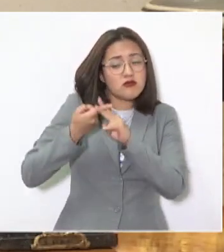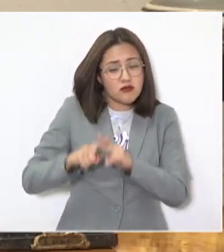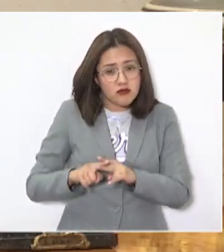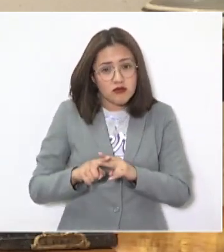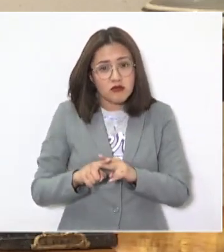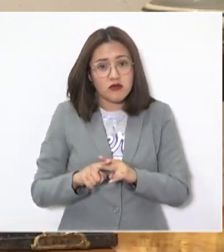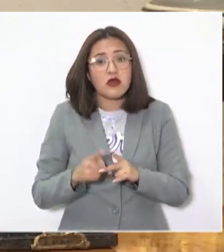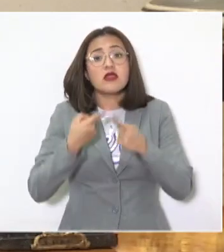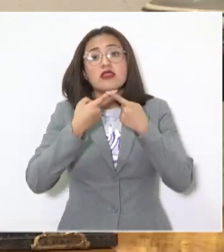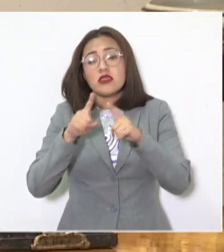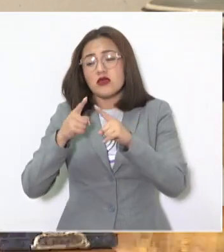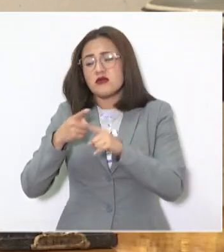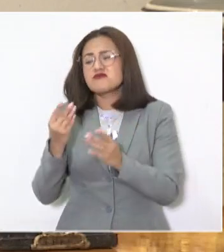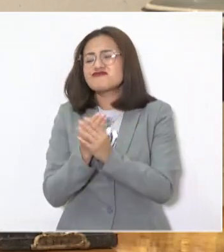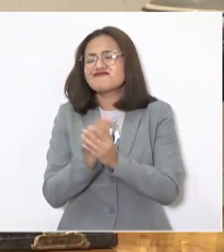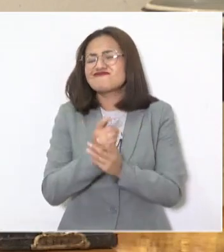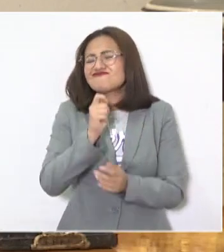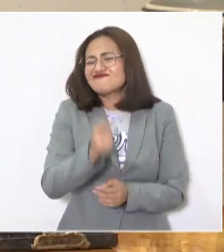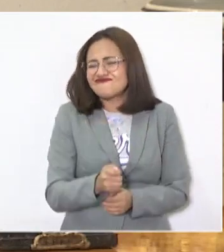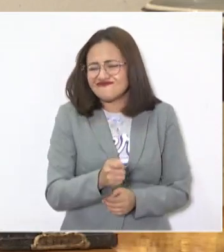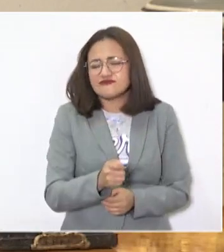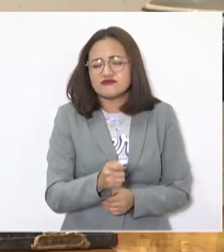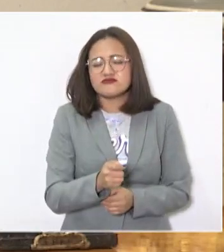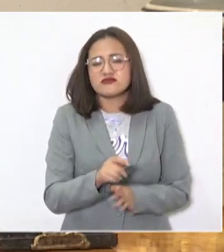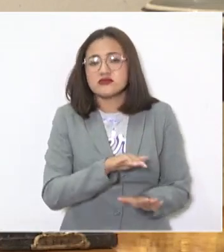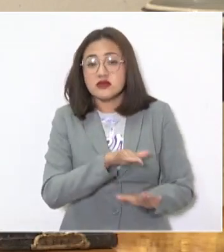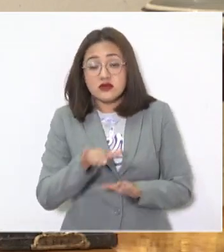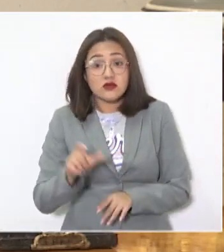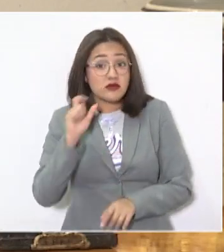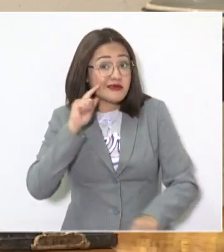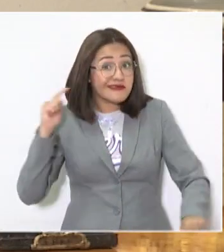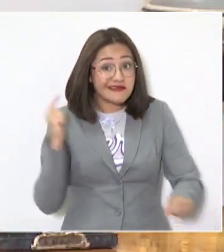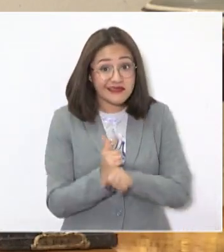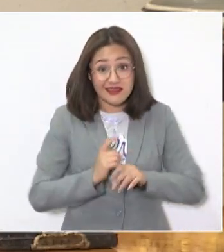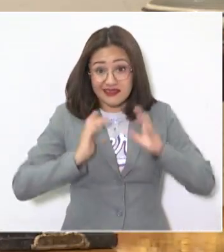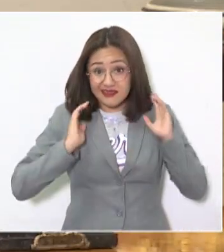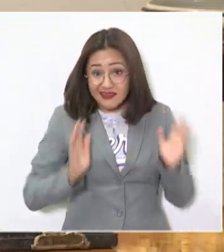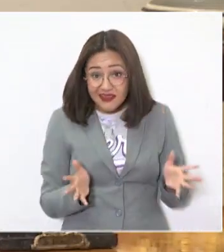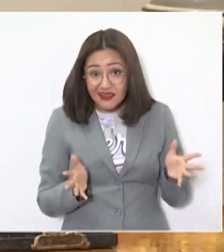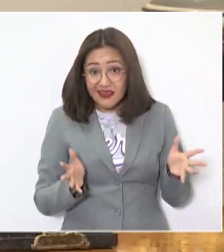lo referente a este asunto. Y cuando encontremos datos